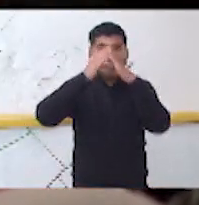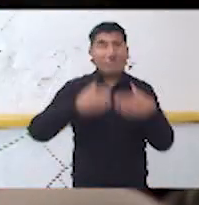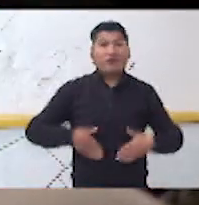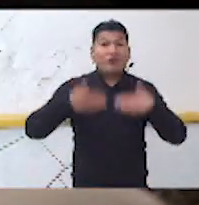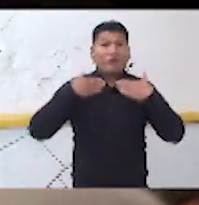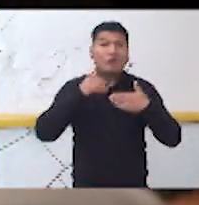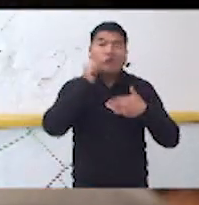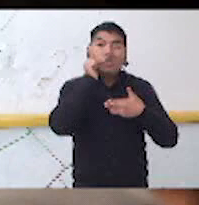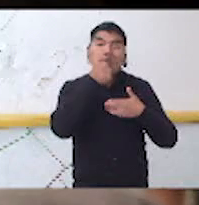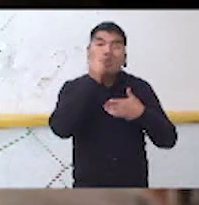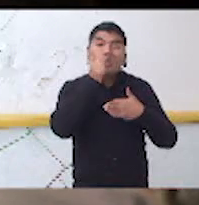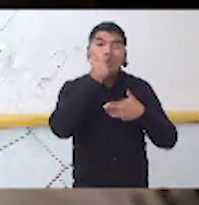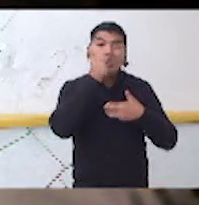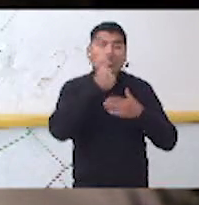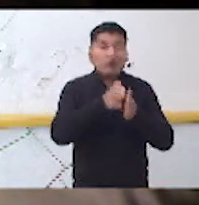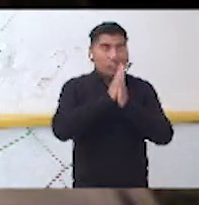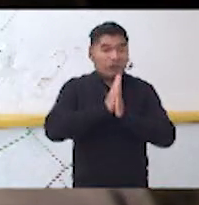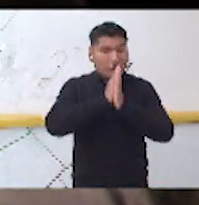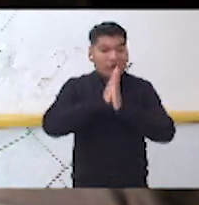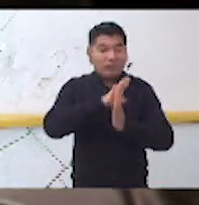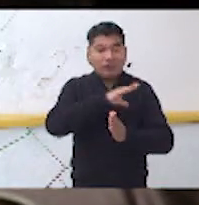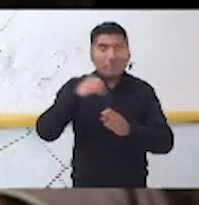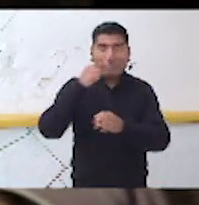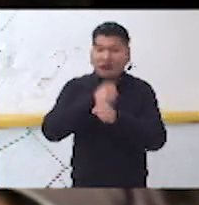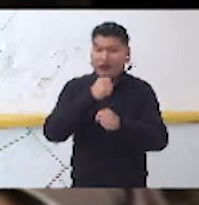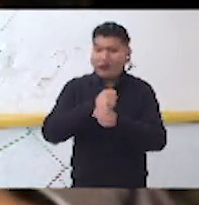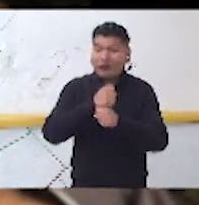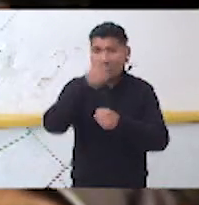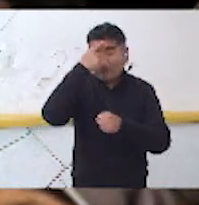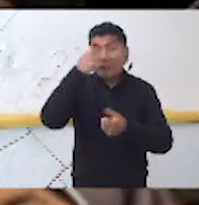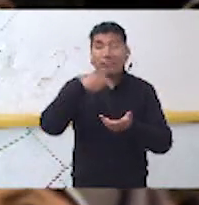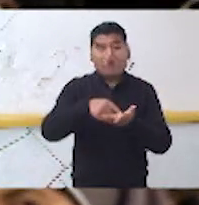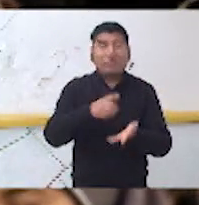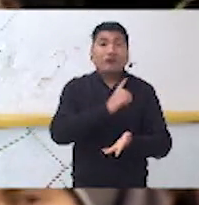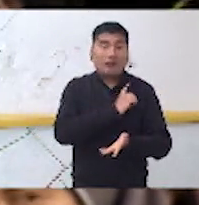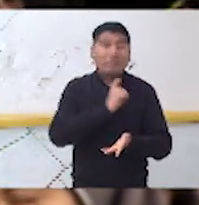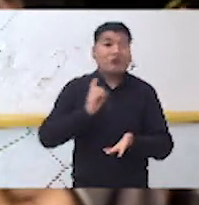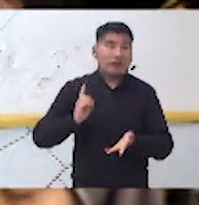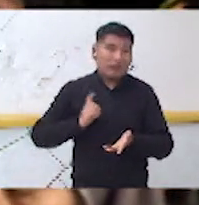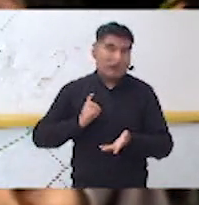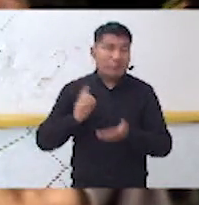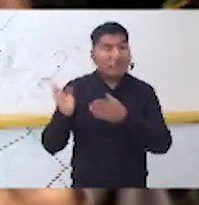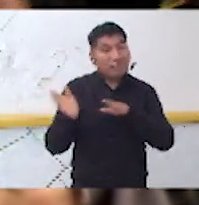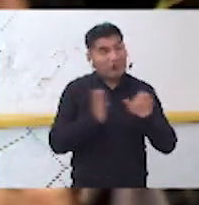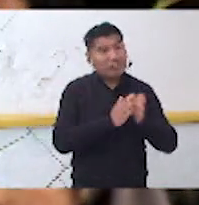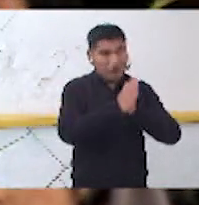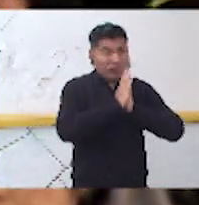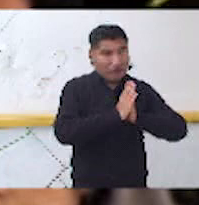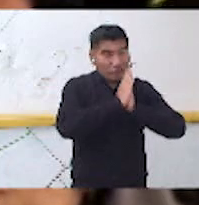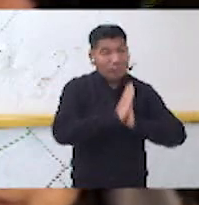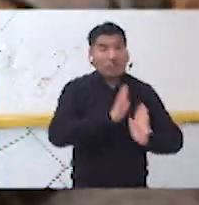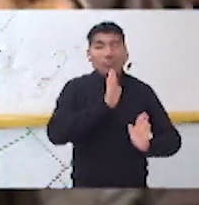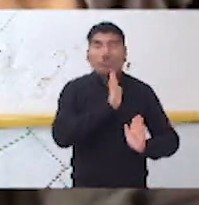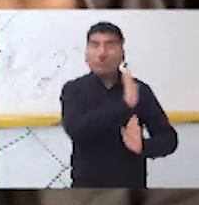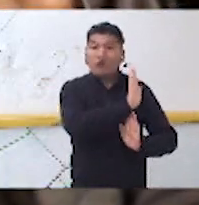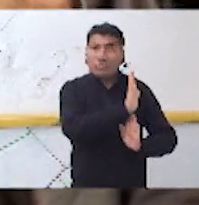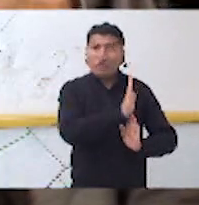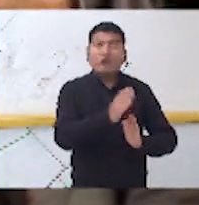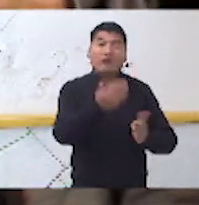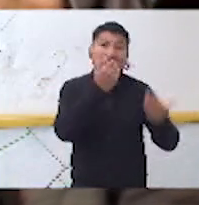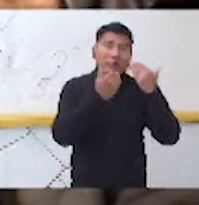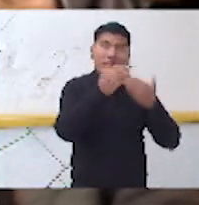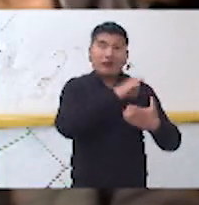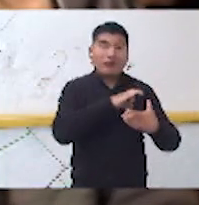día en alternancia entre oración y trabajo. Por eso el diácono, además de la oración personal,